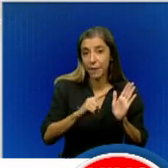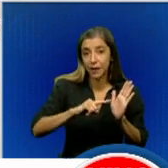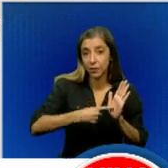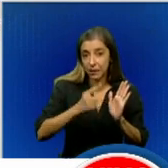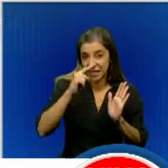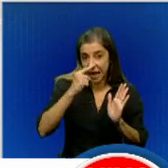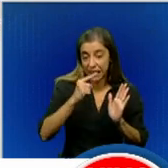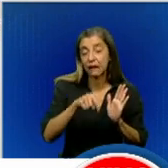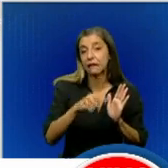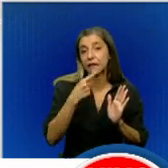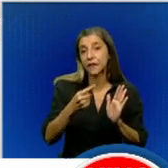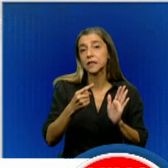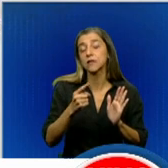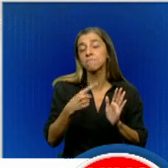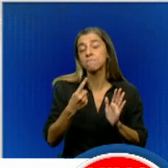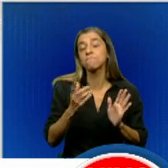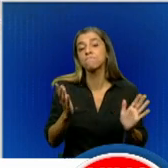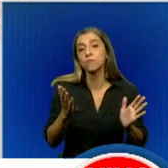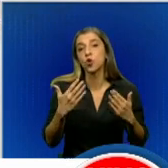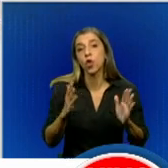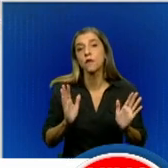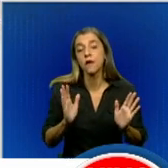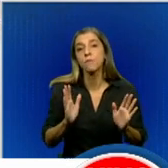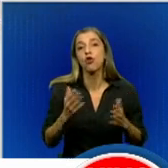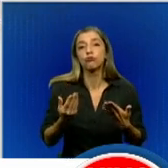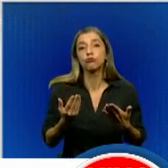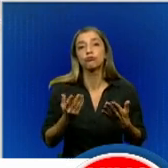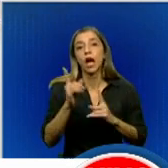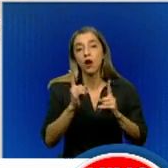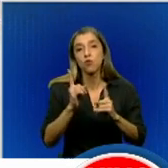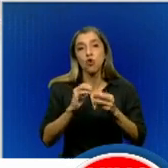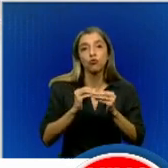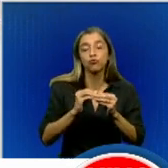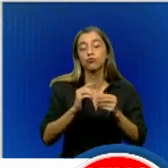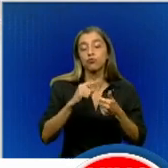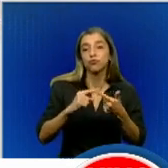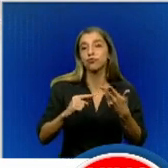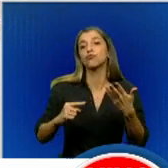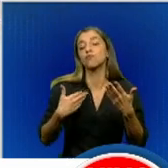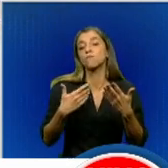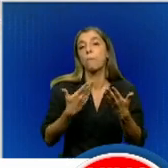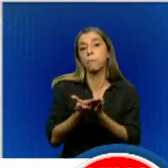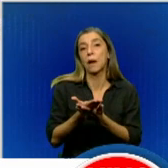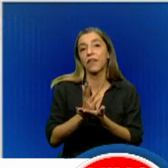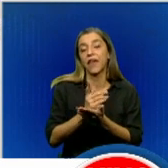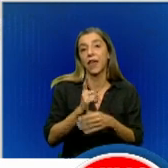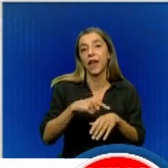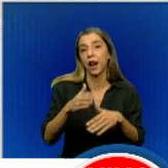posibilidad de que se aplace la consideración de uno o varios asuntos solicitar formalmente ese aplazamiento